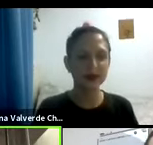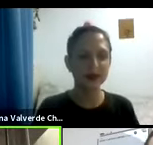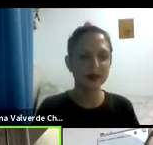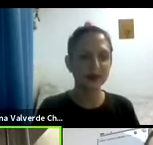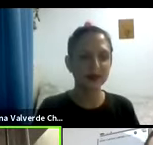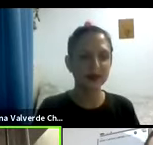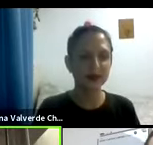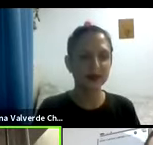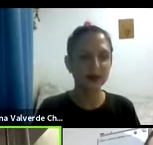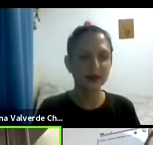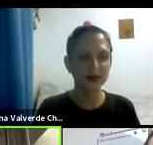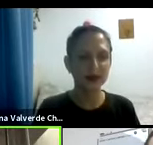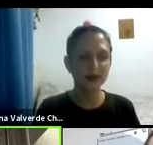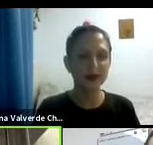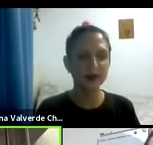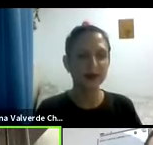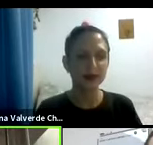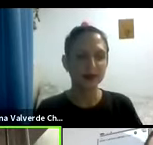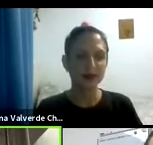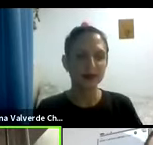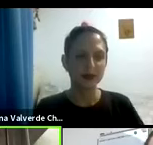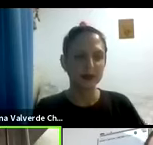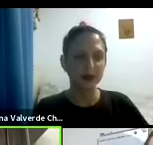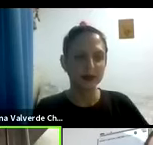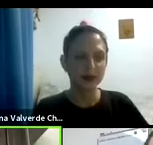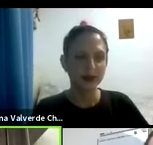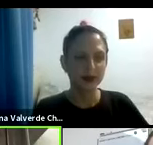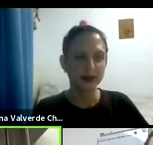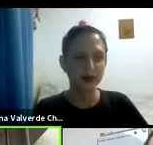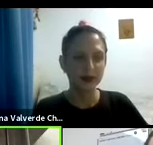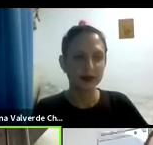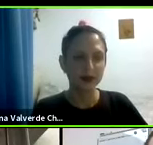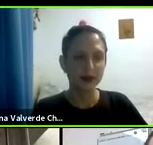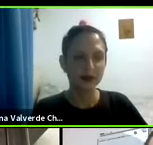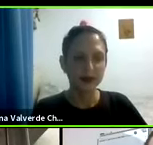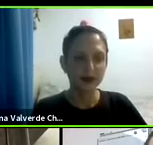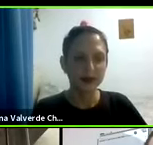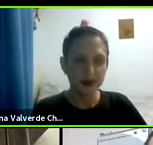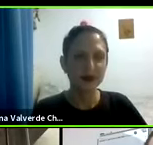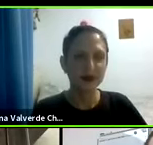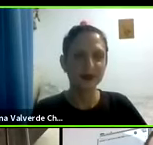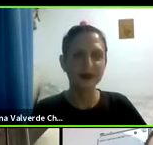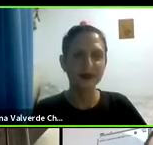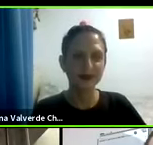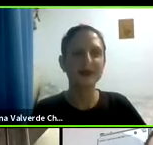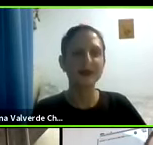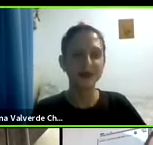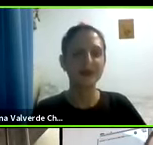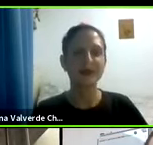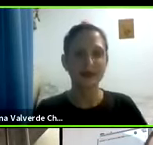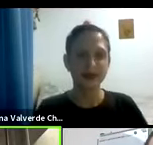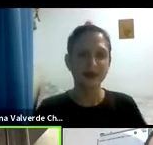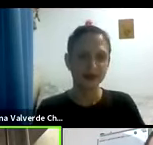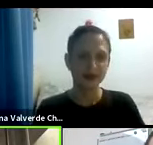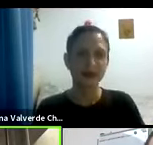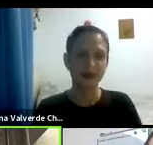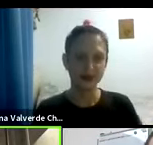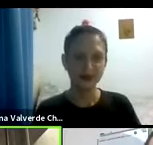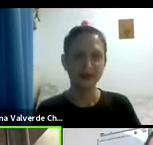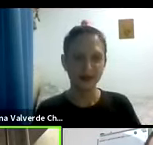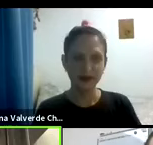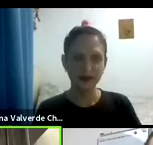que favorece la salud física la salud mental o una salud integral verdad que como se le ha llamado